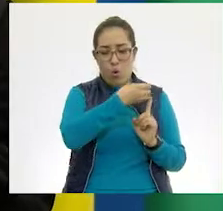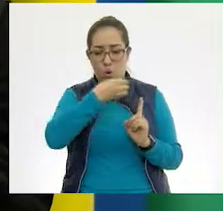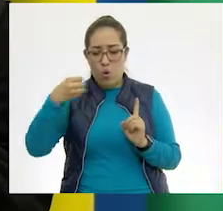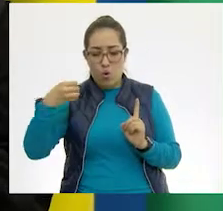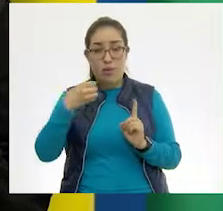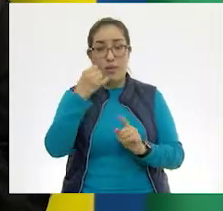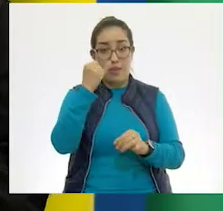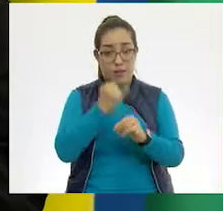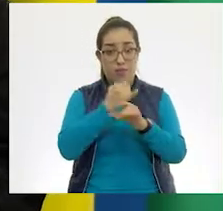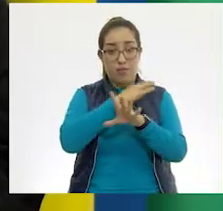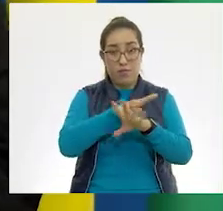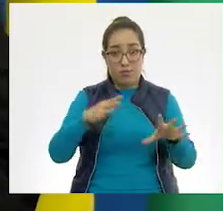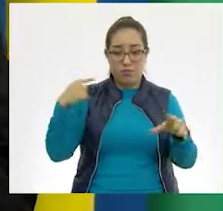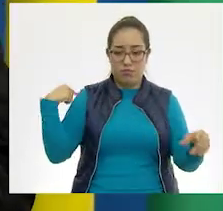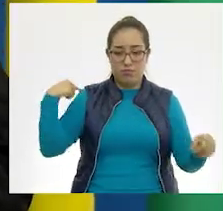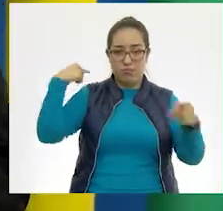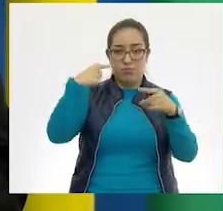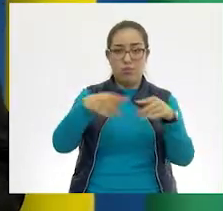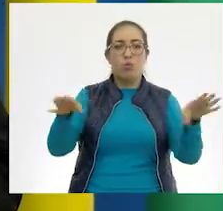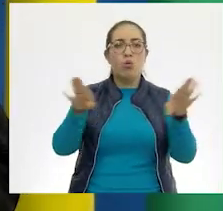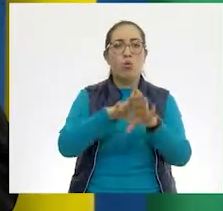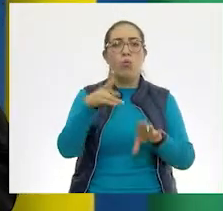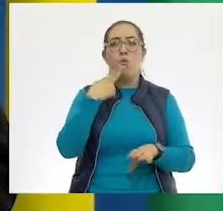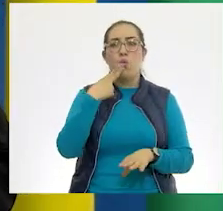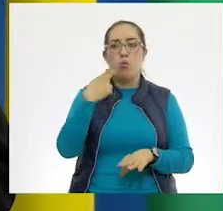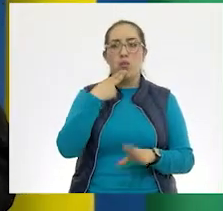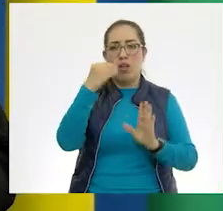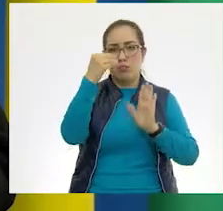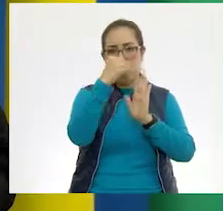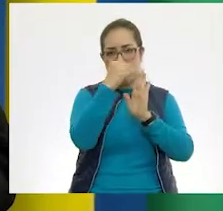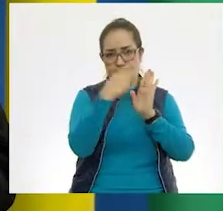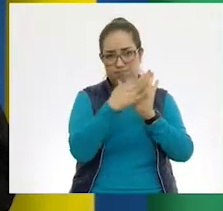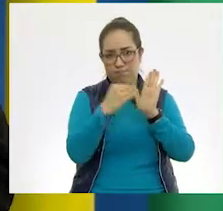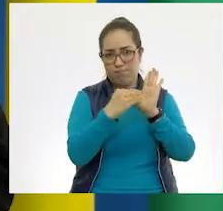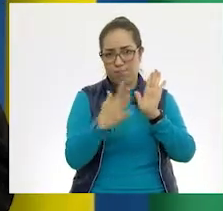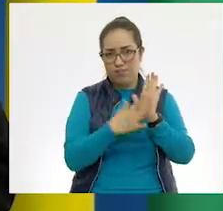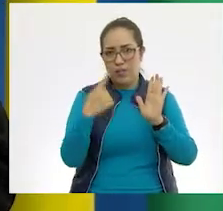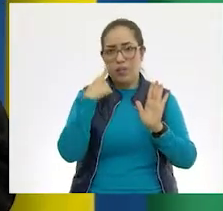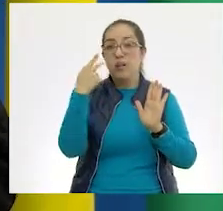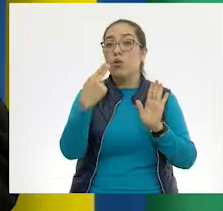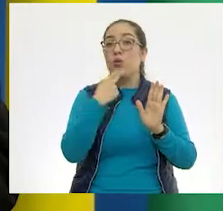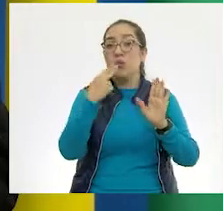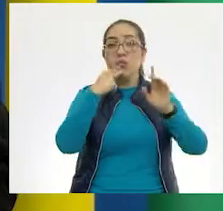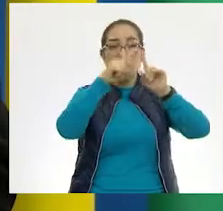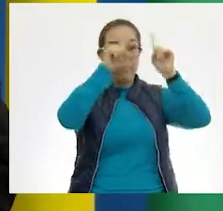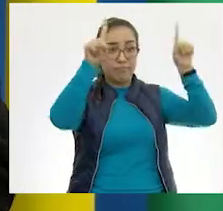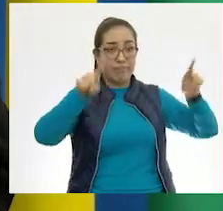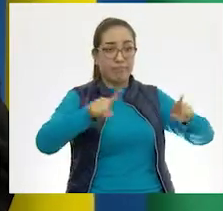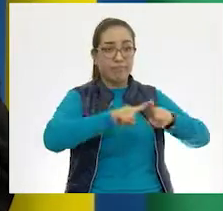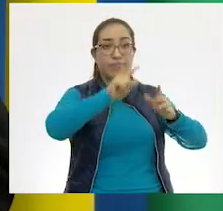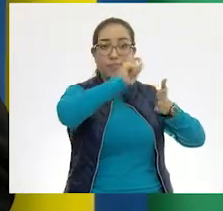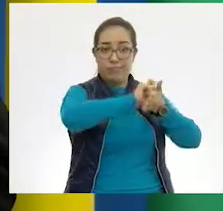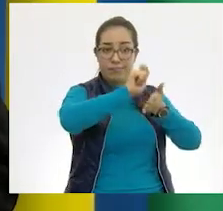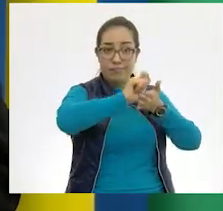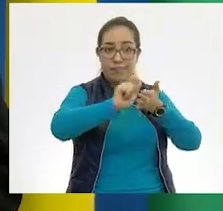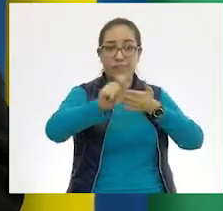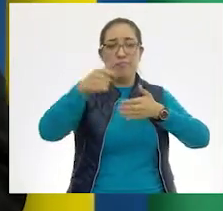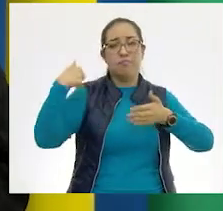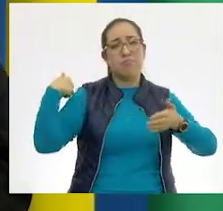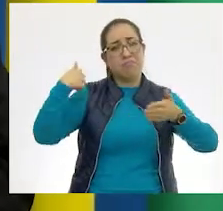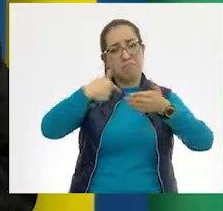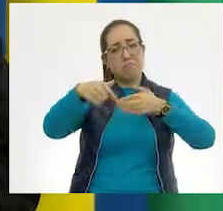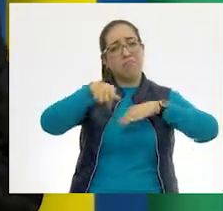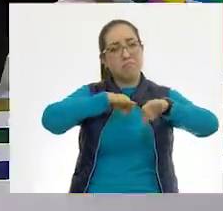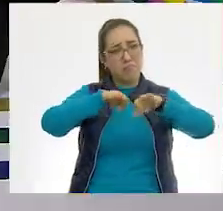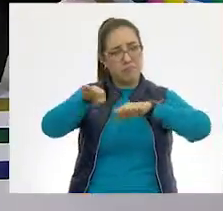ya vimos con un organizador gráfico. Lo vamos a hacer en el pizarrón y lo iremos trabajando durante la clase.